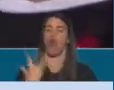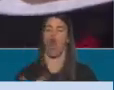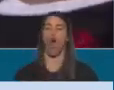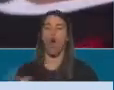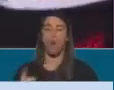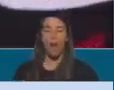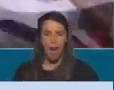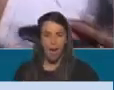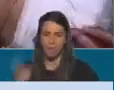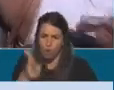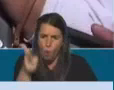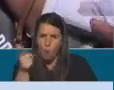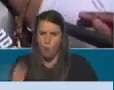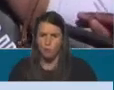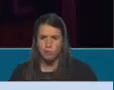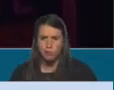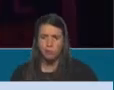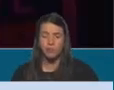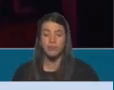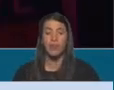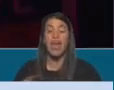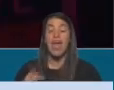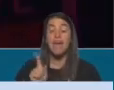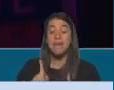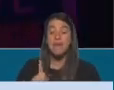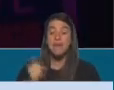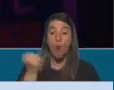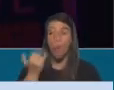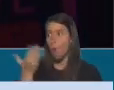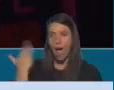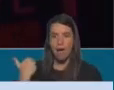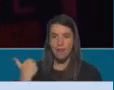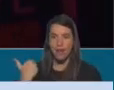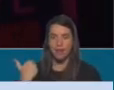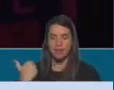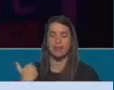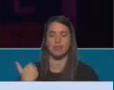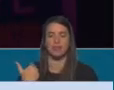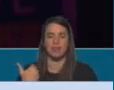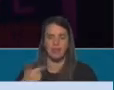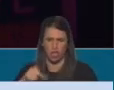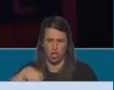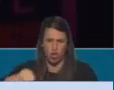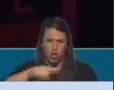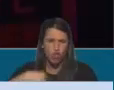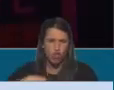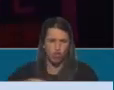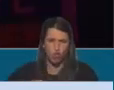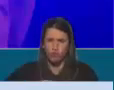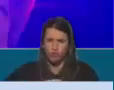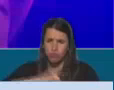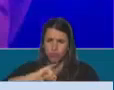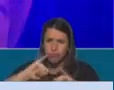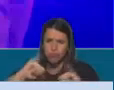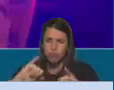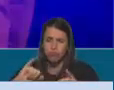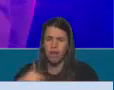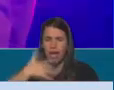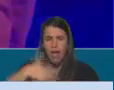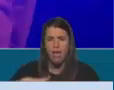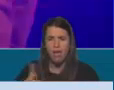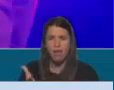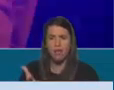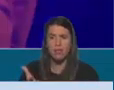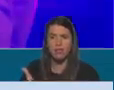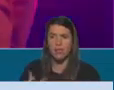¿Pero qué pasó? Porque esto sucede el jueves y nos enteramos en las últimas horas. ¿Por qué? Porque justamente este hombre que sin mediar palabras le